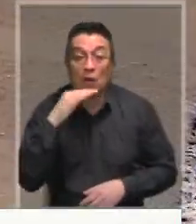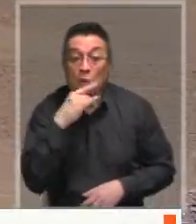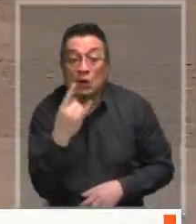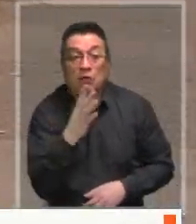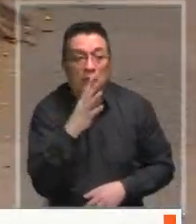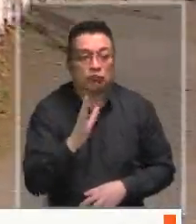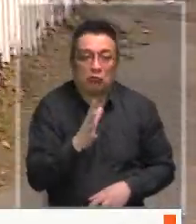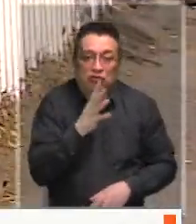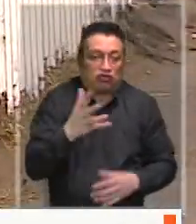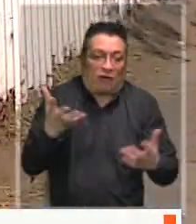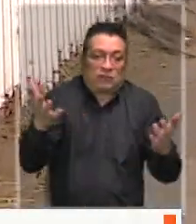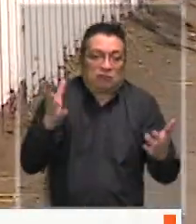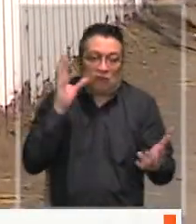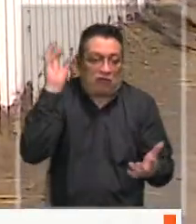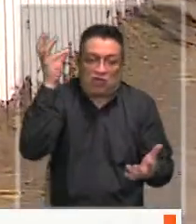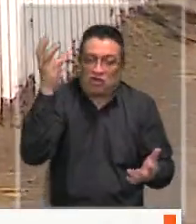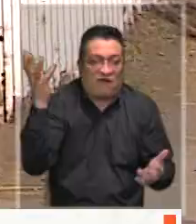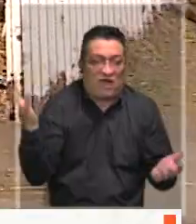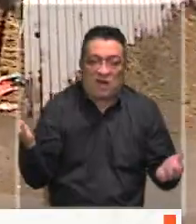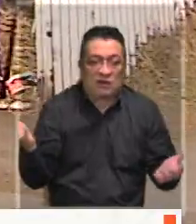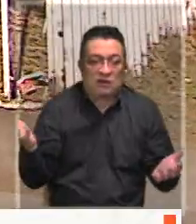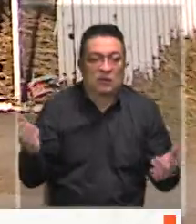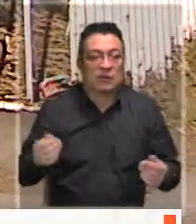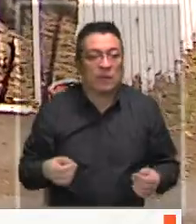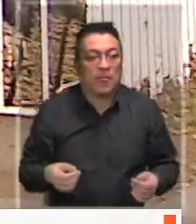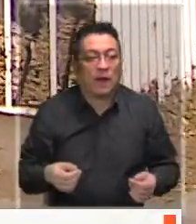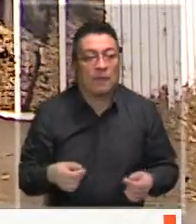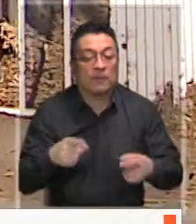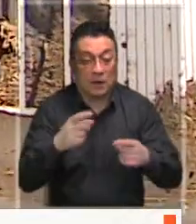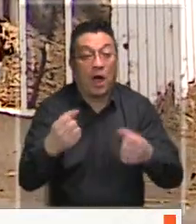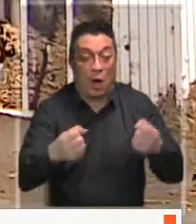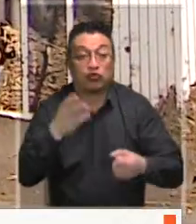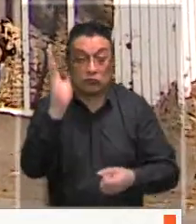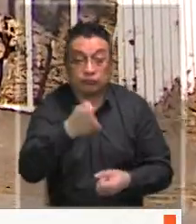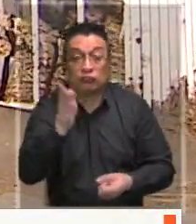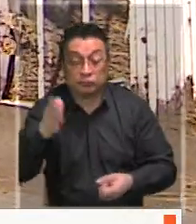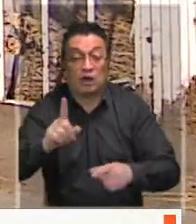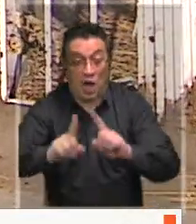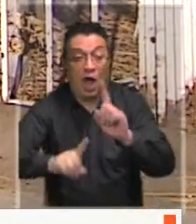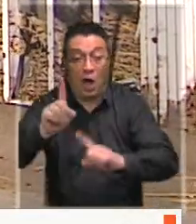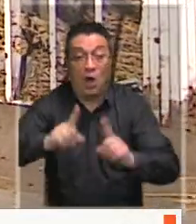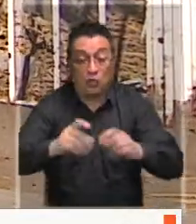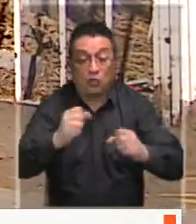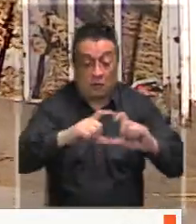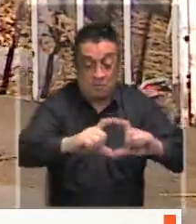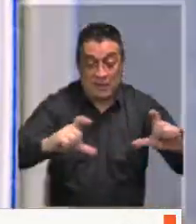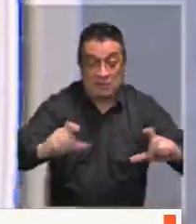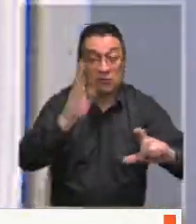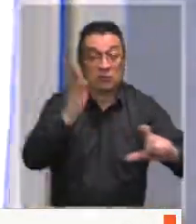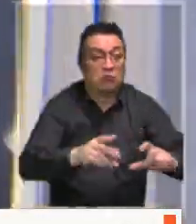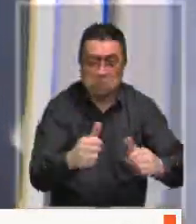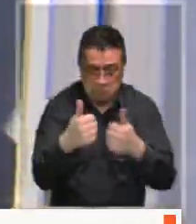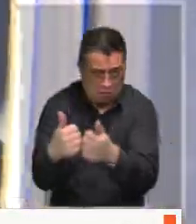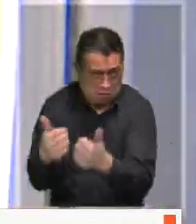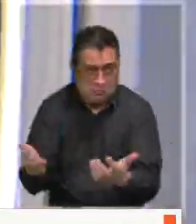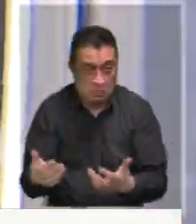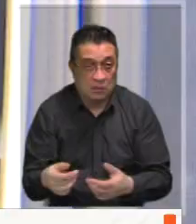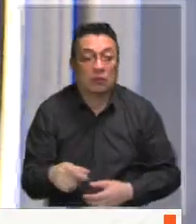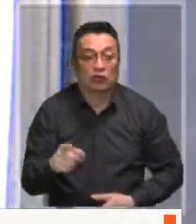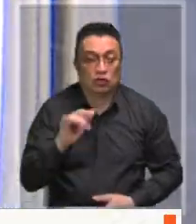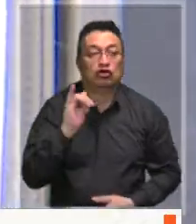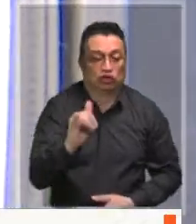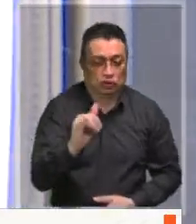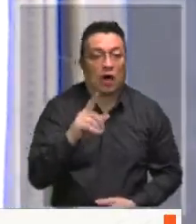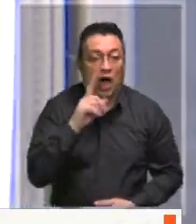idea. No. Y restricción vehicular también para algunos vehículos. Me parece bien. Sí, sí hay